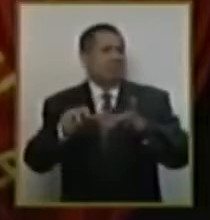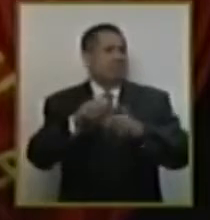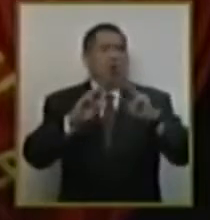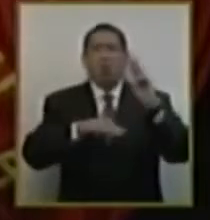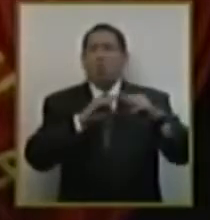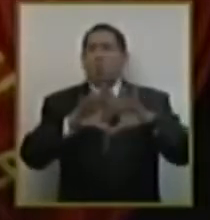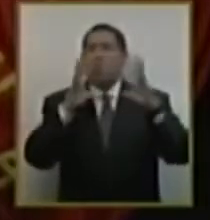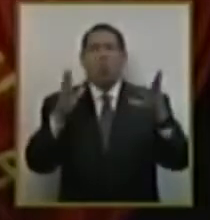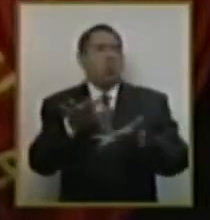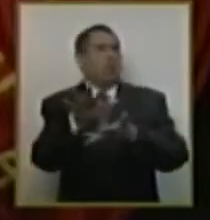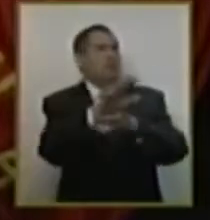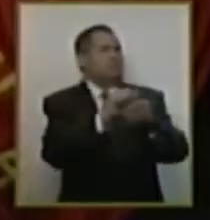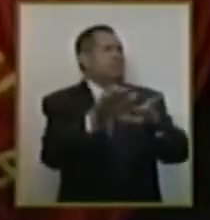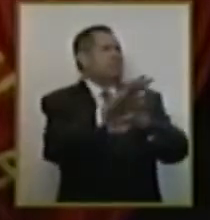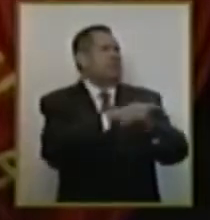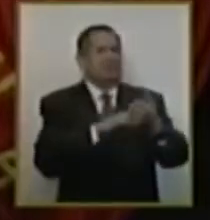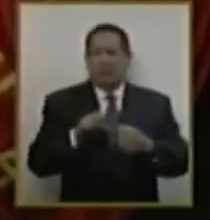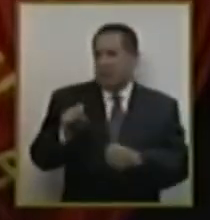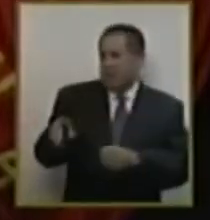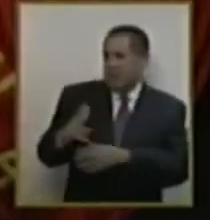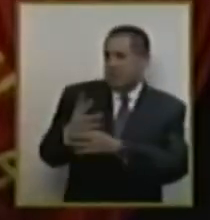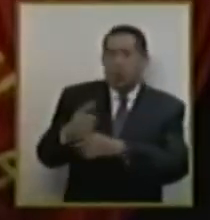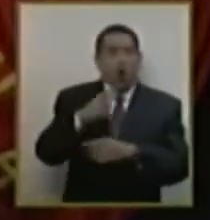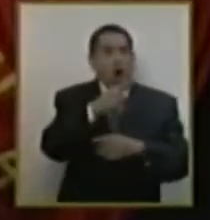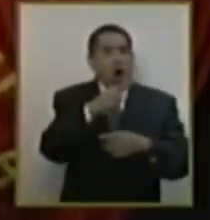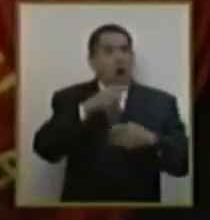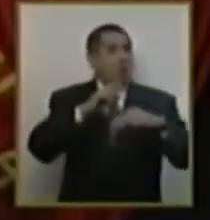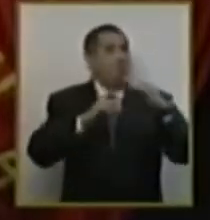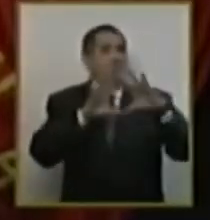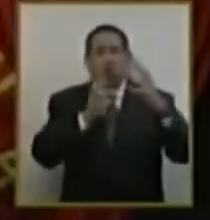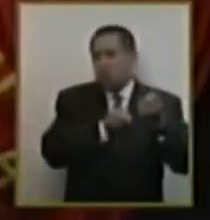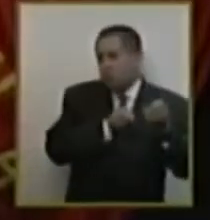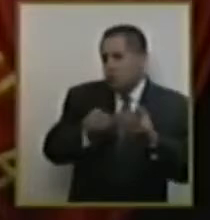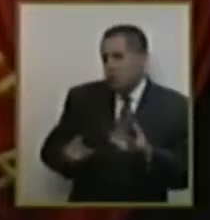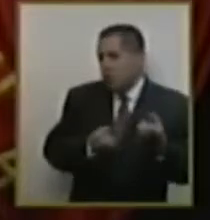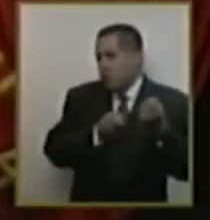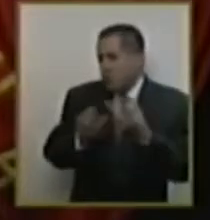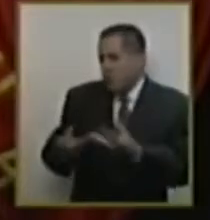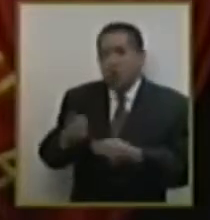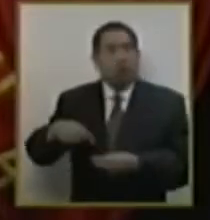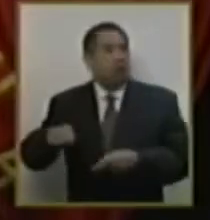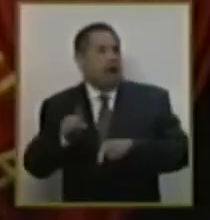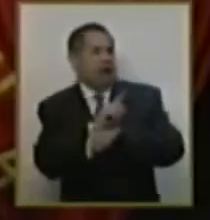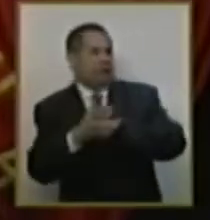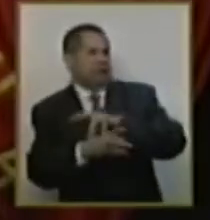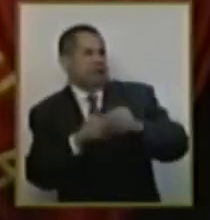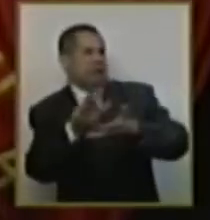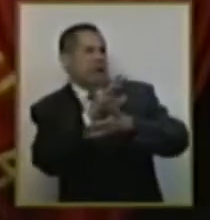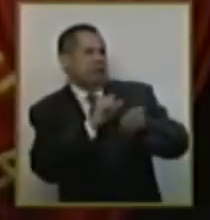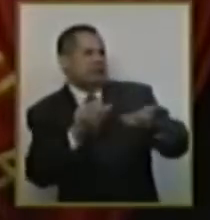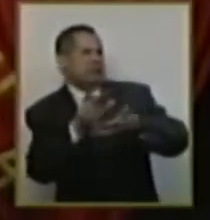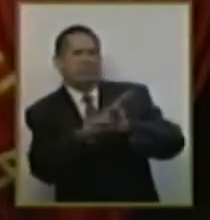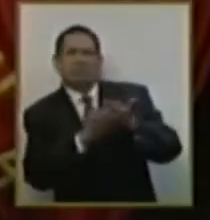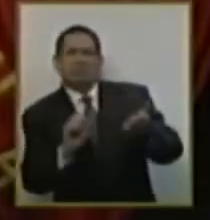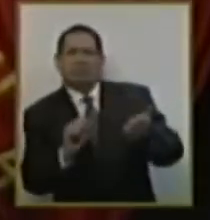esa madre nutricia y fuente absoluta de vida que ya no da más de sí. El medio ambiente